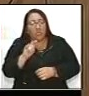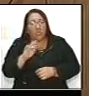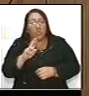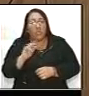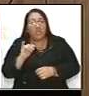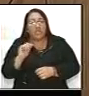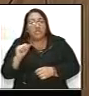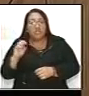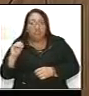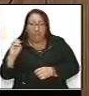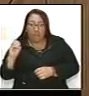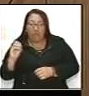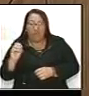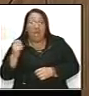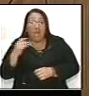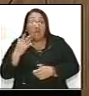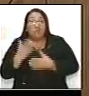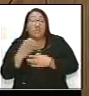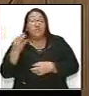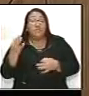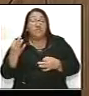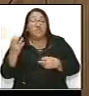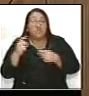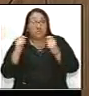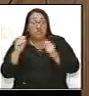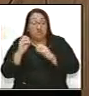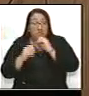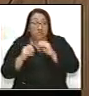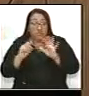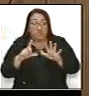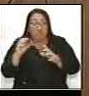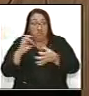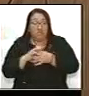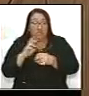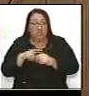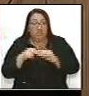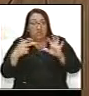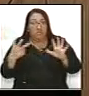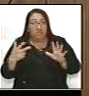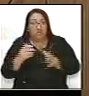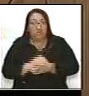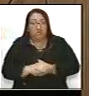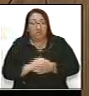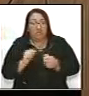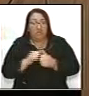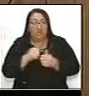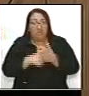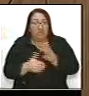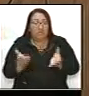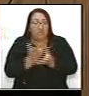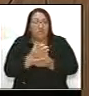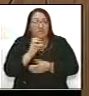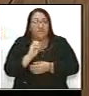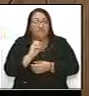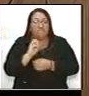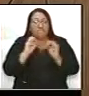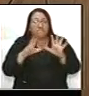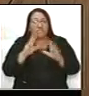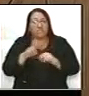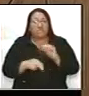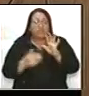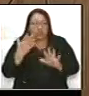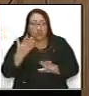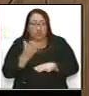Si bien existe la sentencia del Tribunal Constitucional de fecha 7 de agosto de 2018 con el expediente